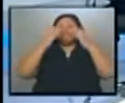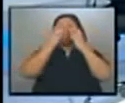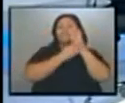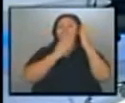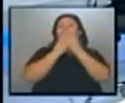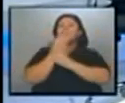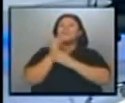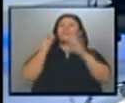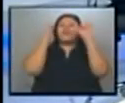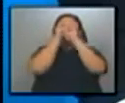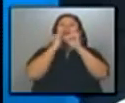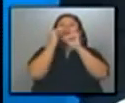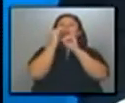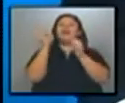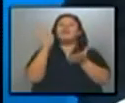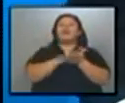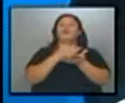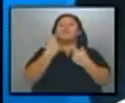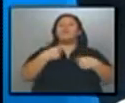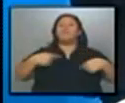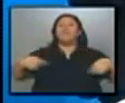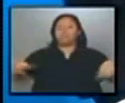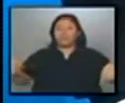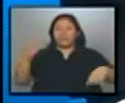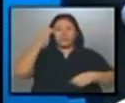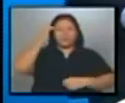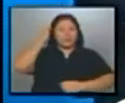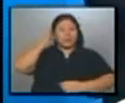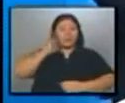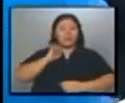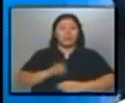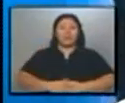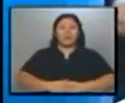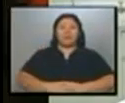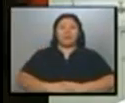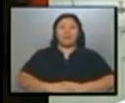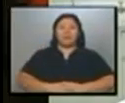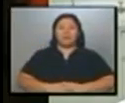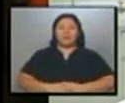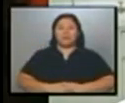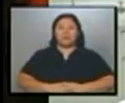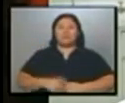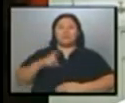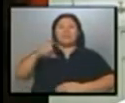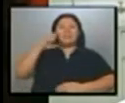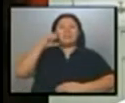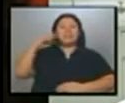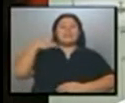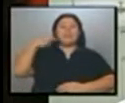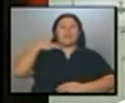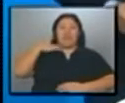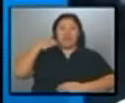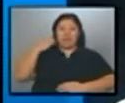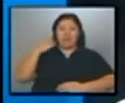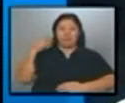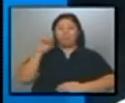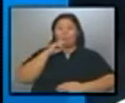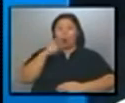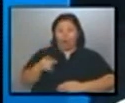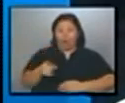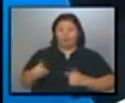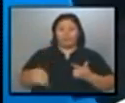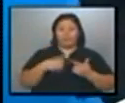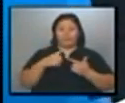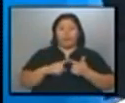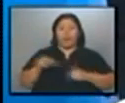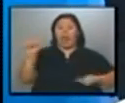civil. Construcción. Da civil. Sí. Ah, ingeniera civil. Bien, claro. En la próxima foto da ingeniera... Está electrónica. En un laboratorio,